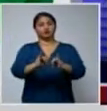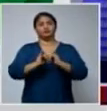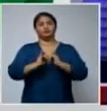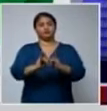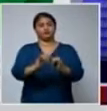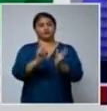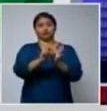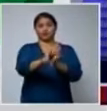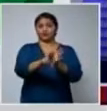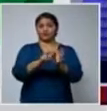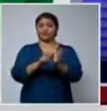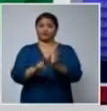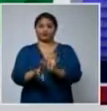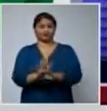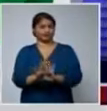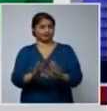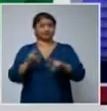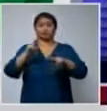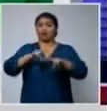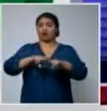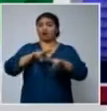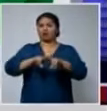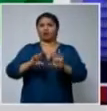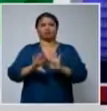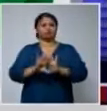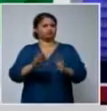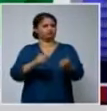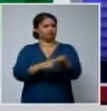La Habana con el mayor número, 300,